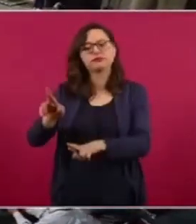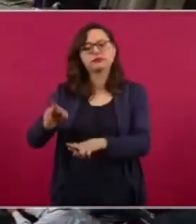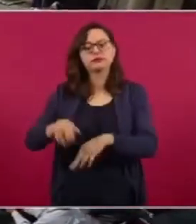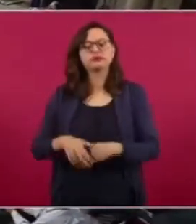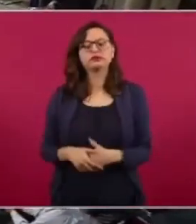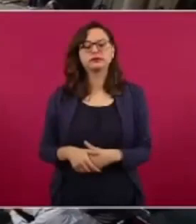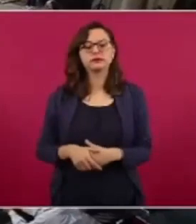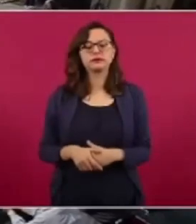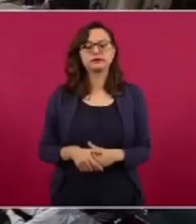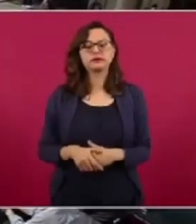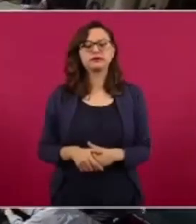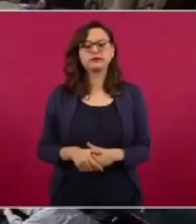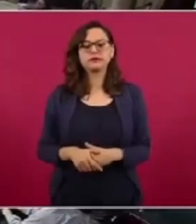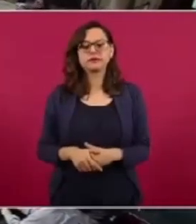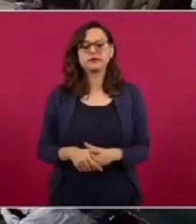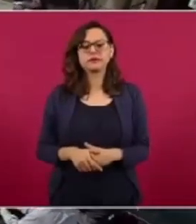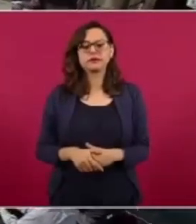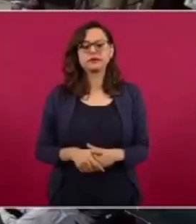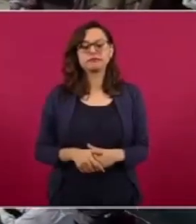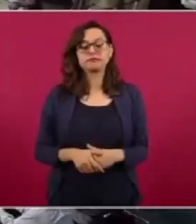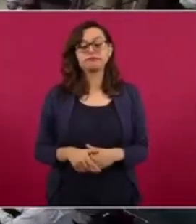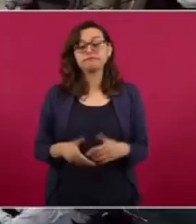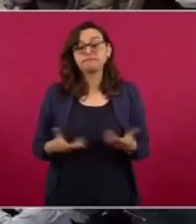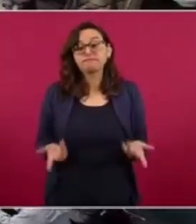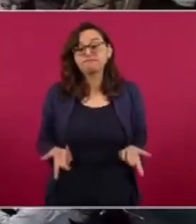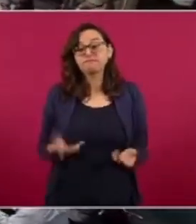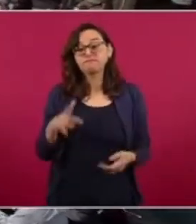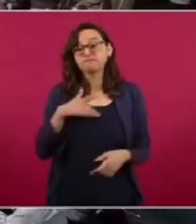no va a ayudar a los republicanos